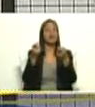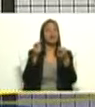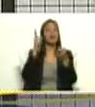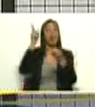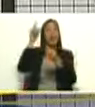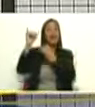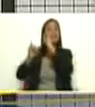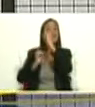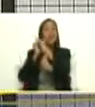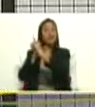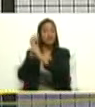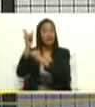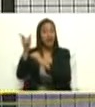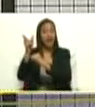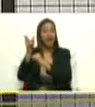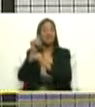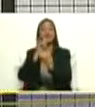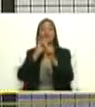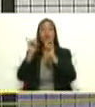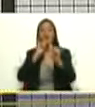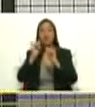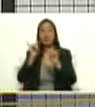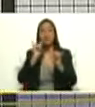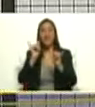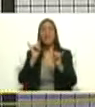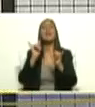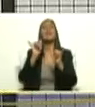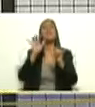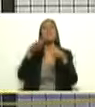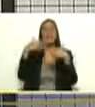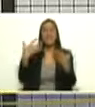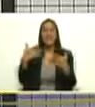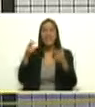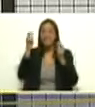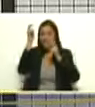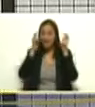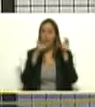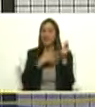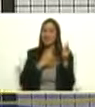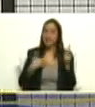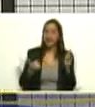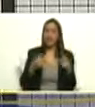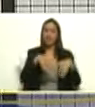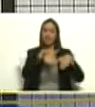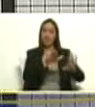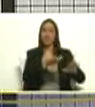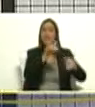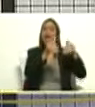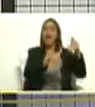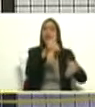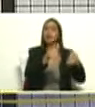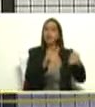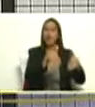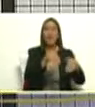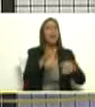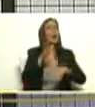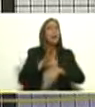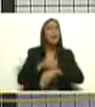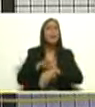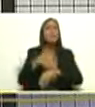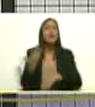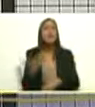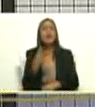notici a correr el rumor de que quería suspender las elecciones porque iba a